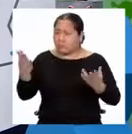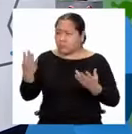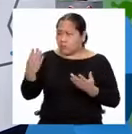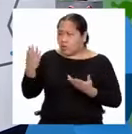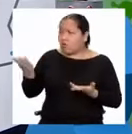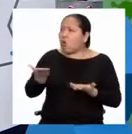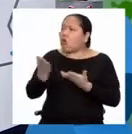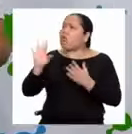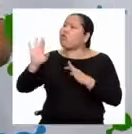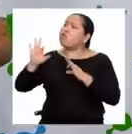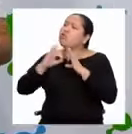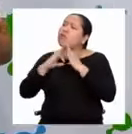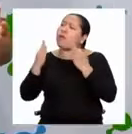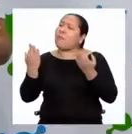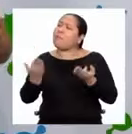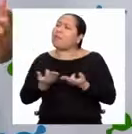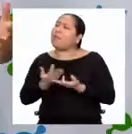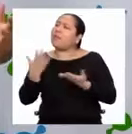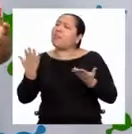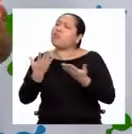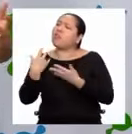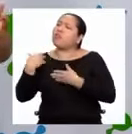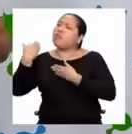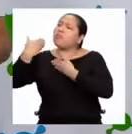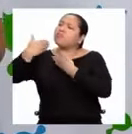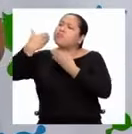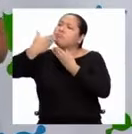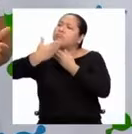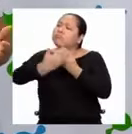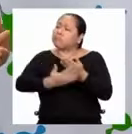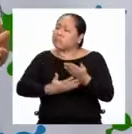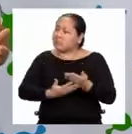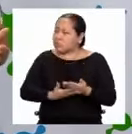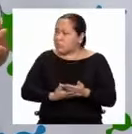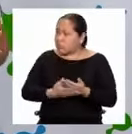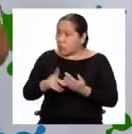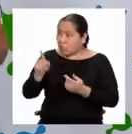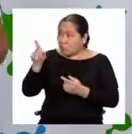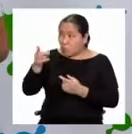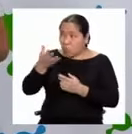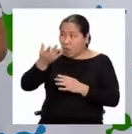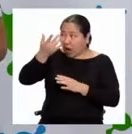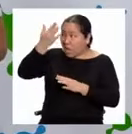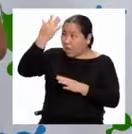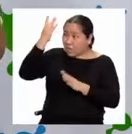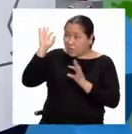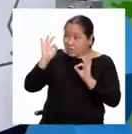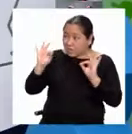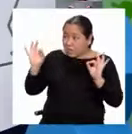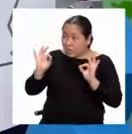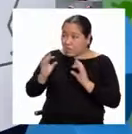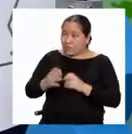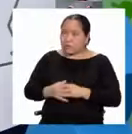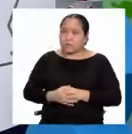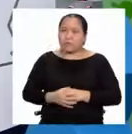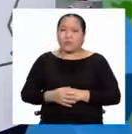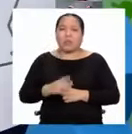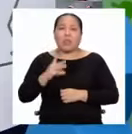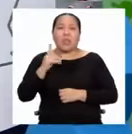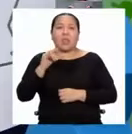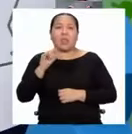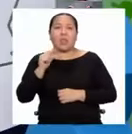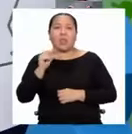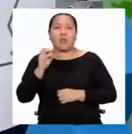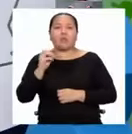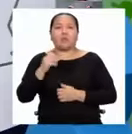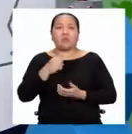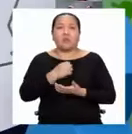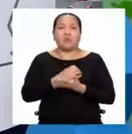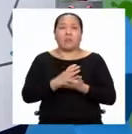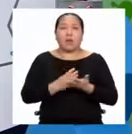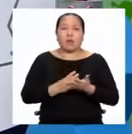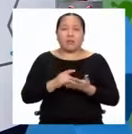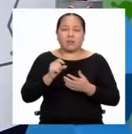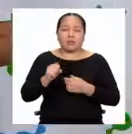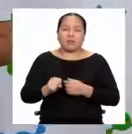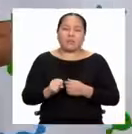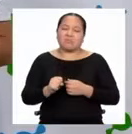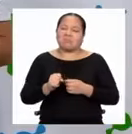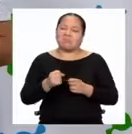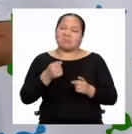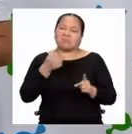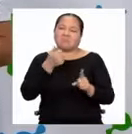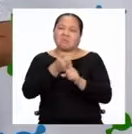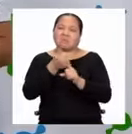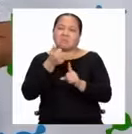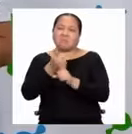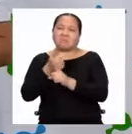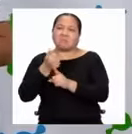herencias y todo lo que se viene acumulando años atrás cuando no existías? Creo que Diego está pasando por una etapa muy típica en varias personas.